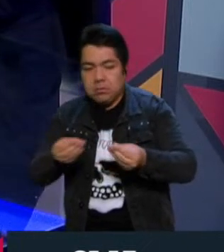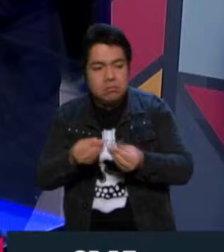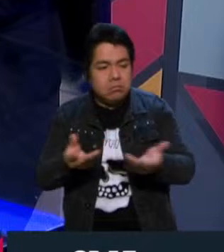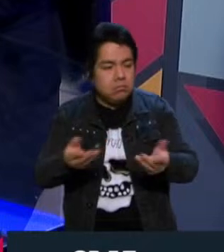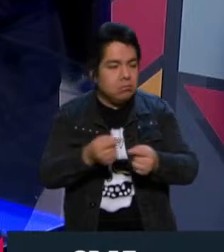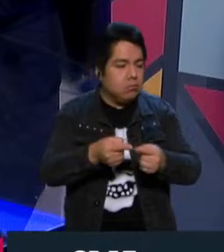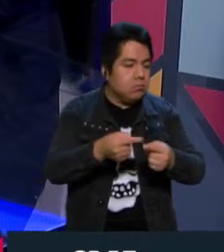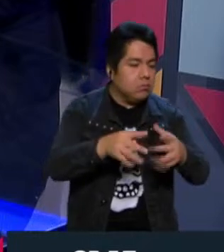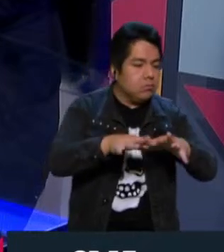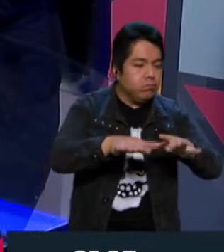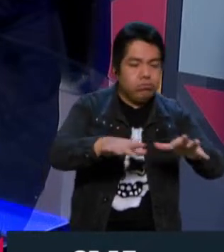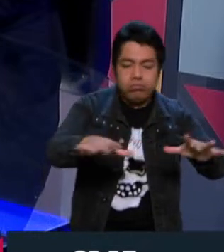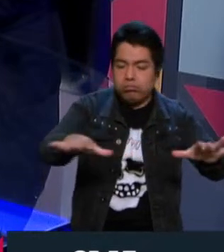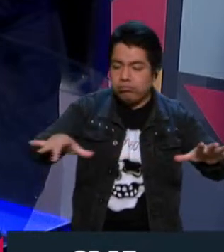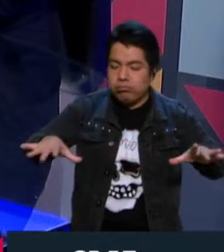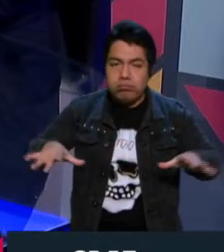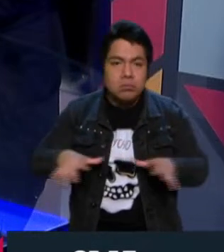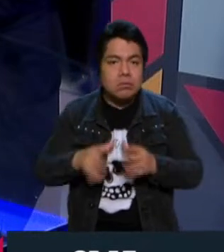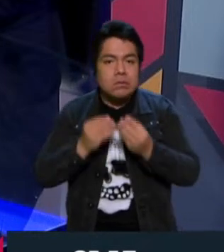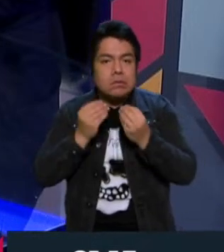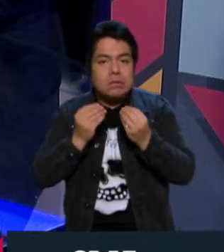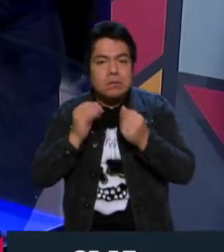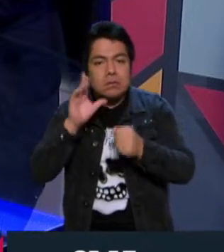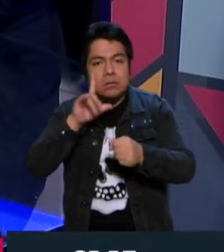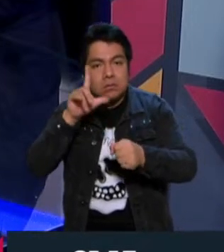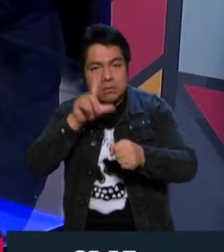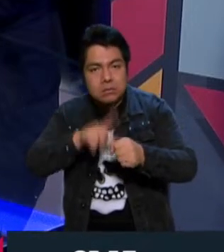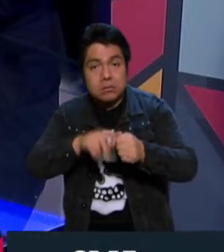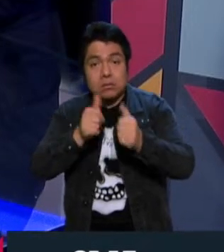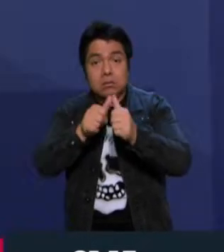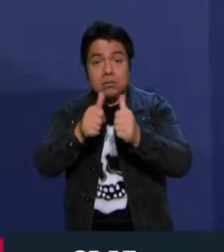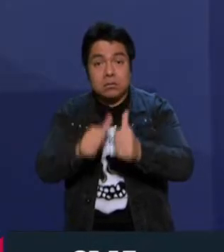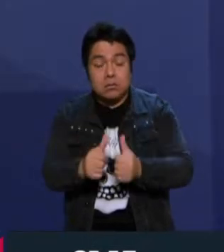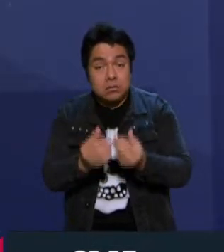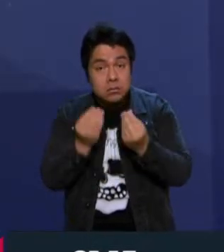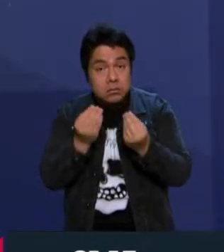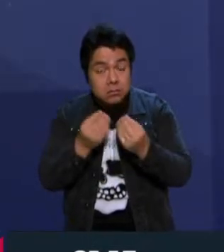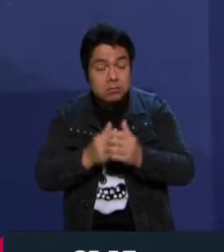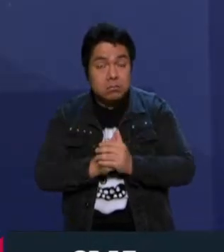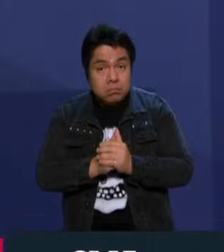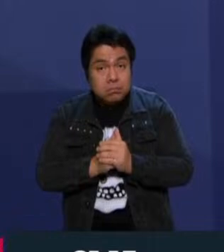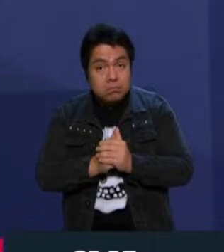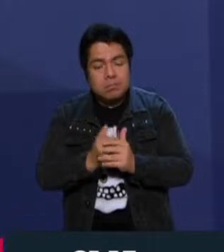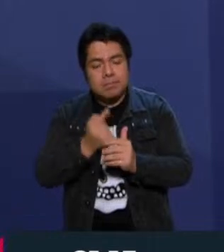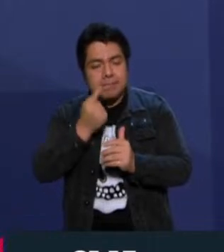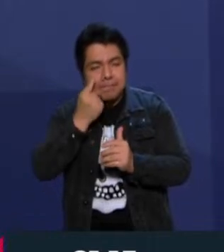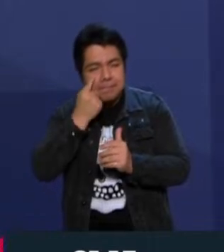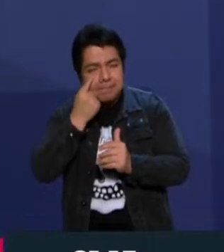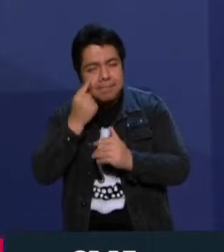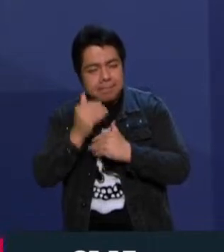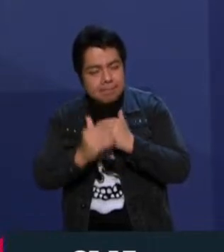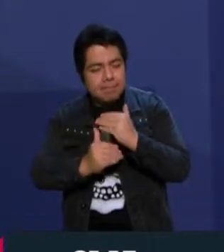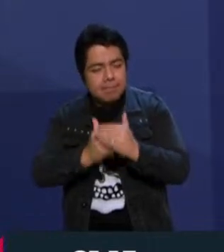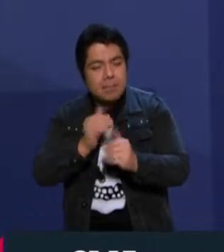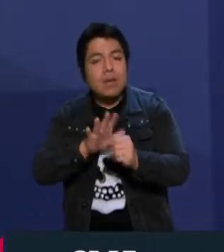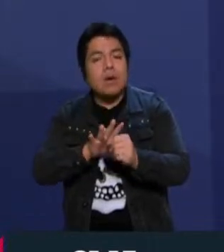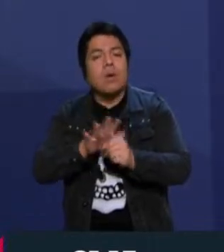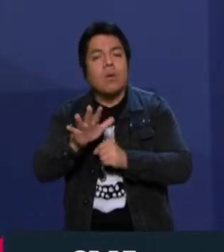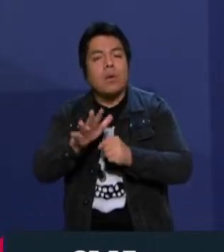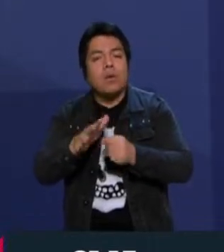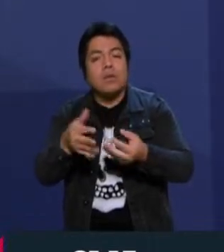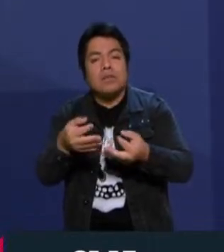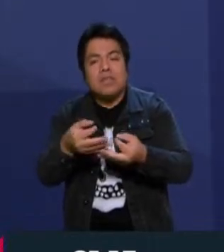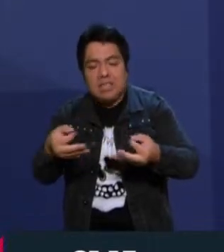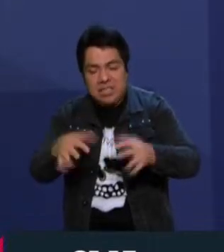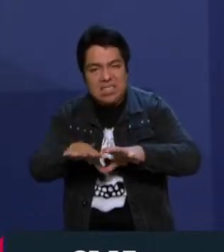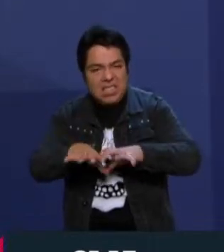Es riquísima esta ciudad en artes y cultura. Entonces, más bien de lo que se trata es de avanzar en el asunto de la